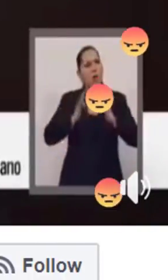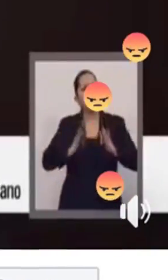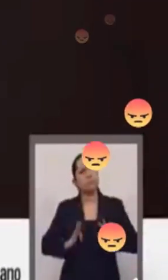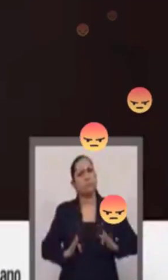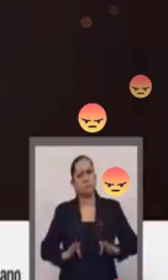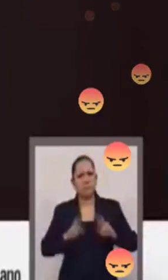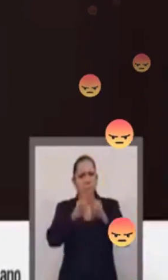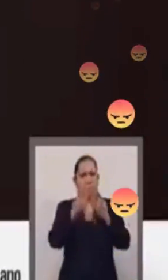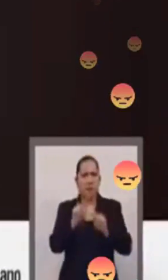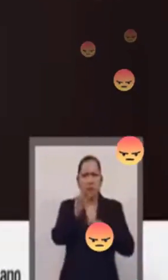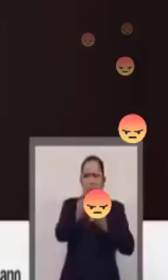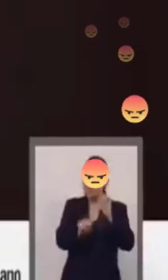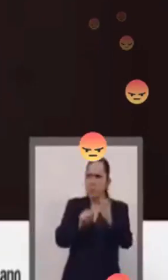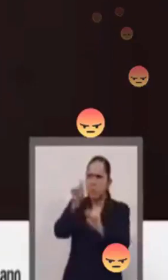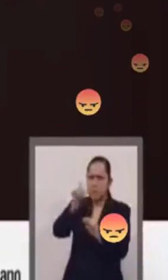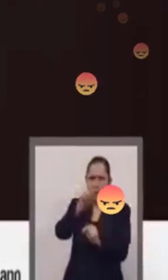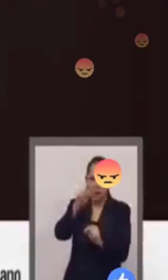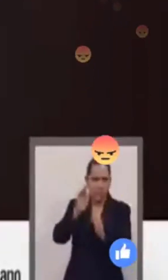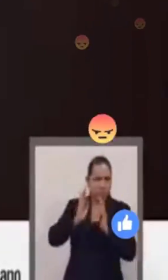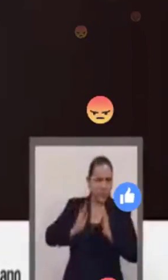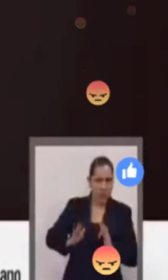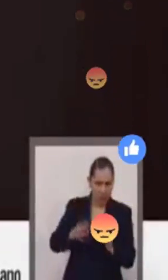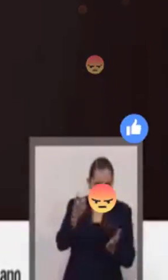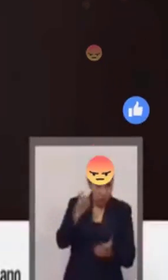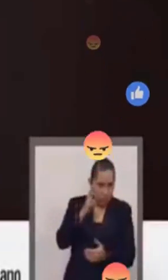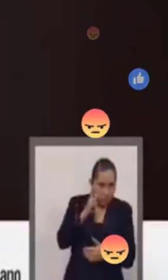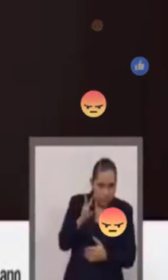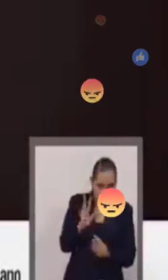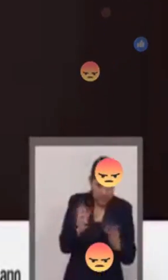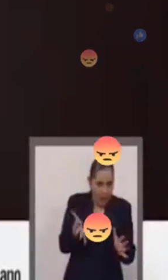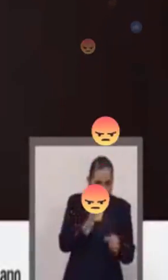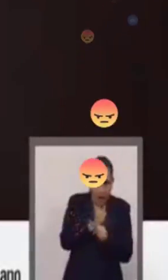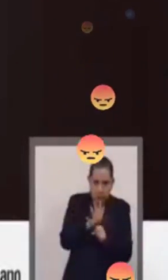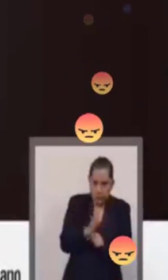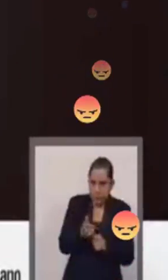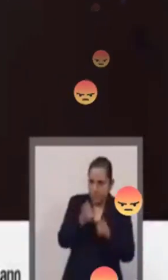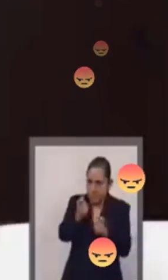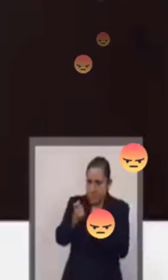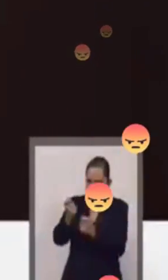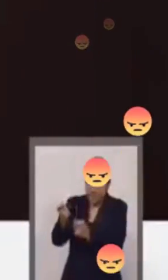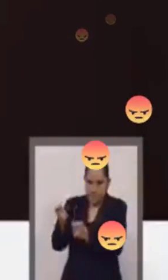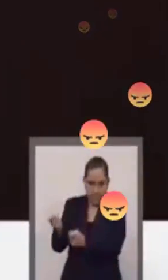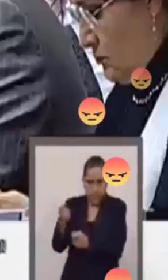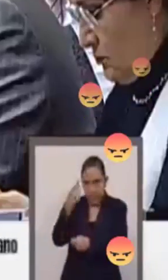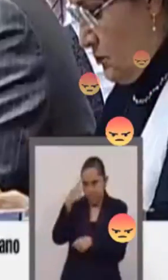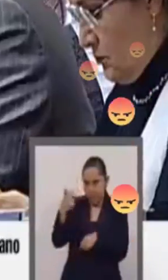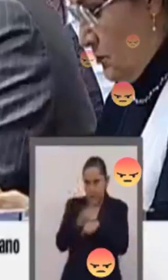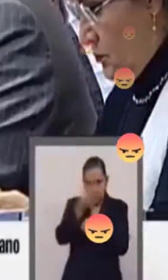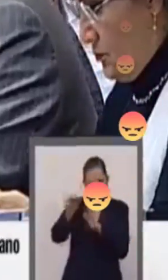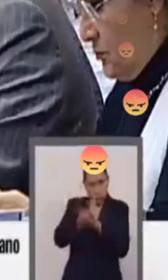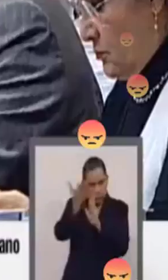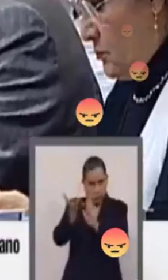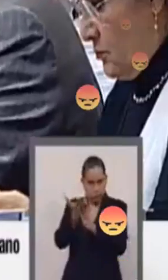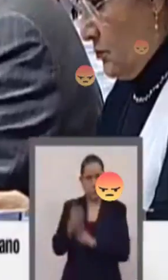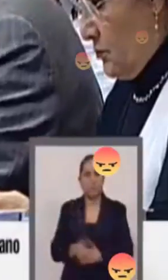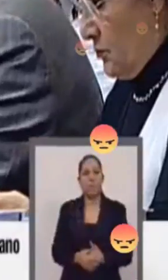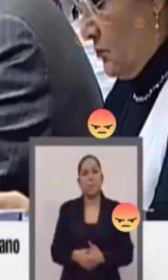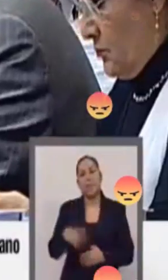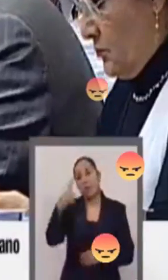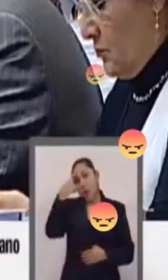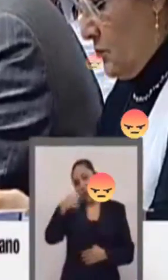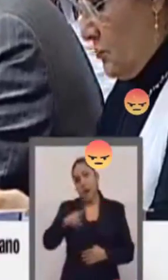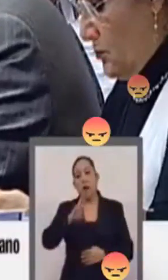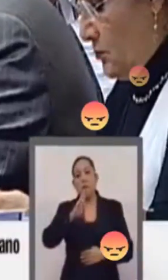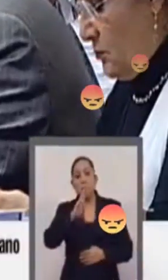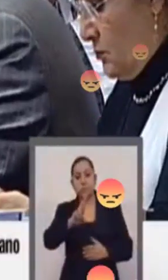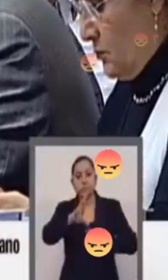Concluya, que es precisamente la garantía de que se dio esta reconstrucción. Para réplica, por 2 minutos,